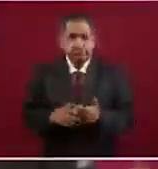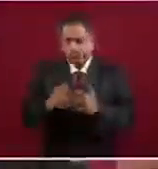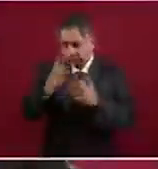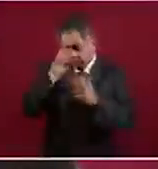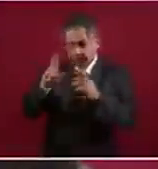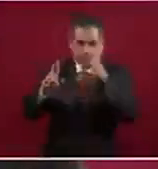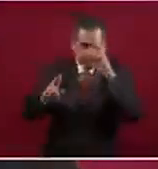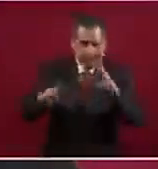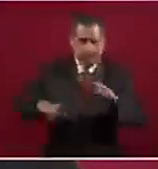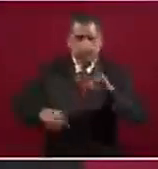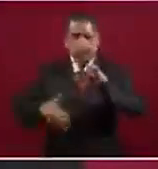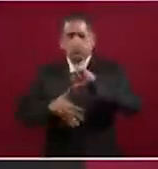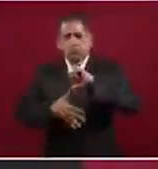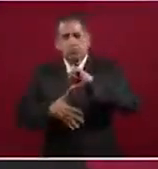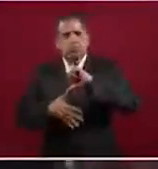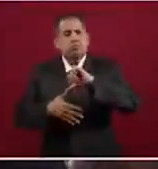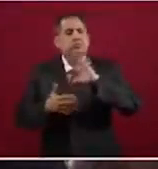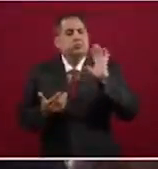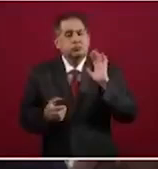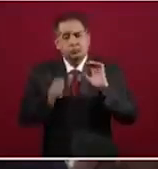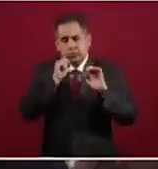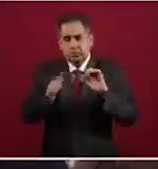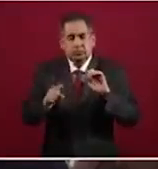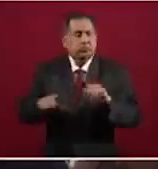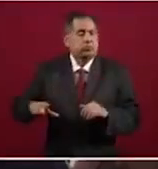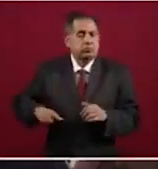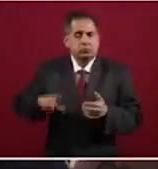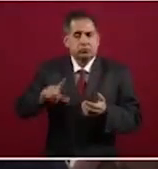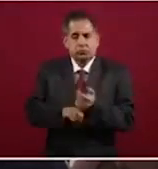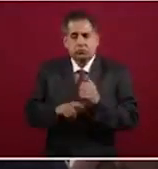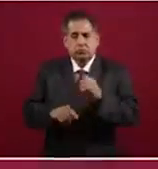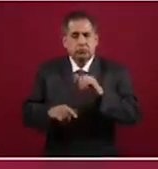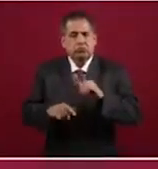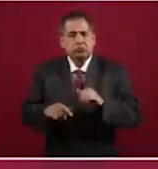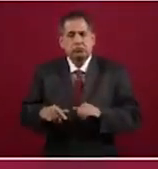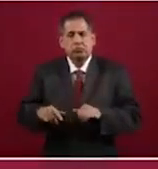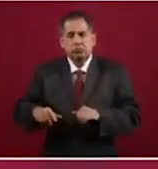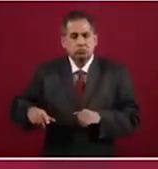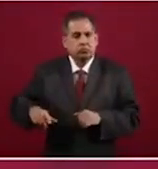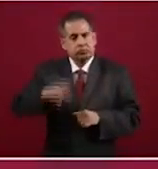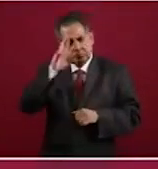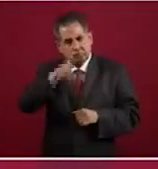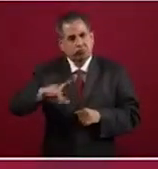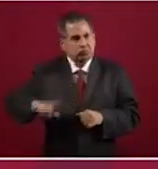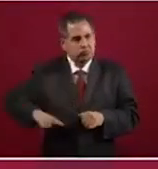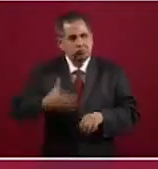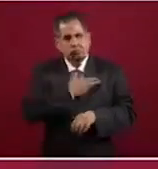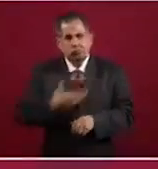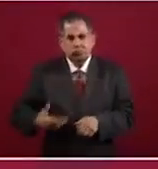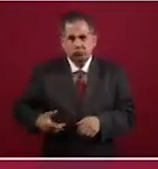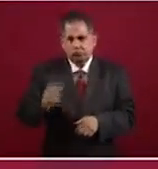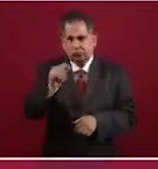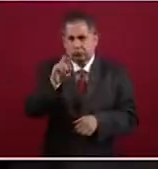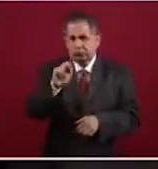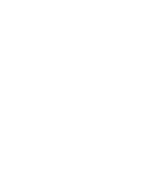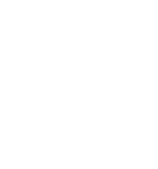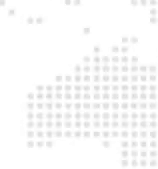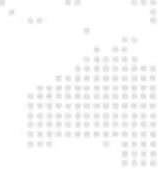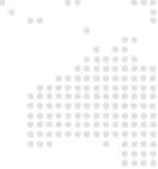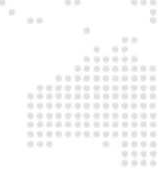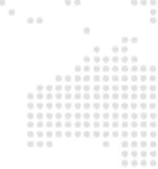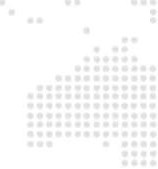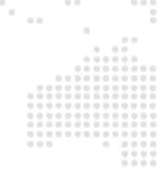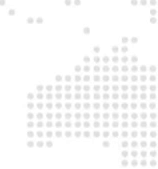respeto a los gobiernos de América Latina y respeto al gobierno del presidente Donald Trump, porque él nos respeta.